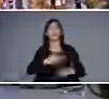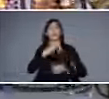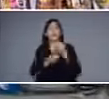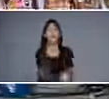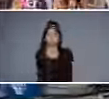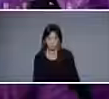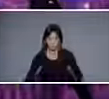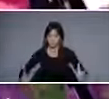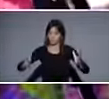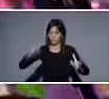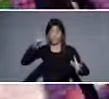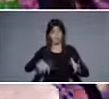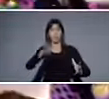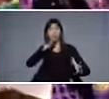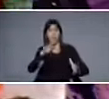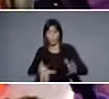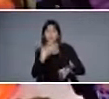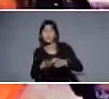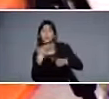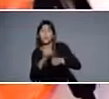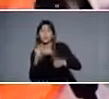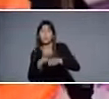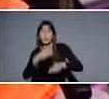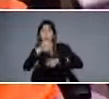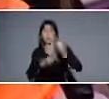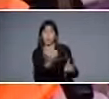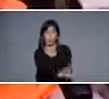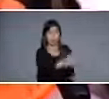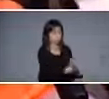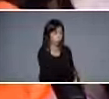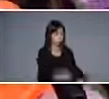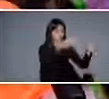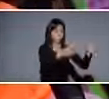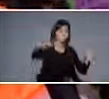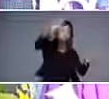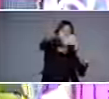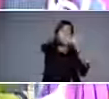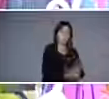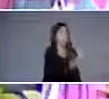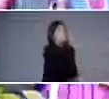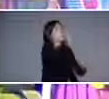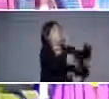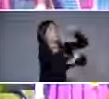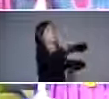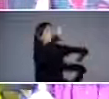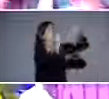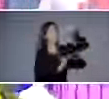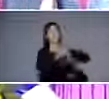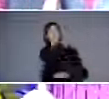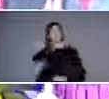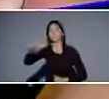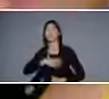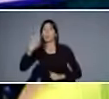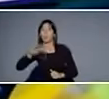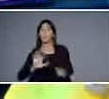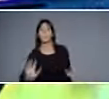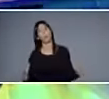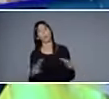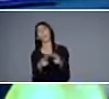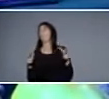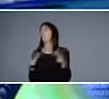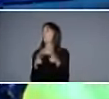palangana. Para lo que sobran botellas y así poder beber durante la semana. Pero coño